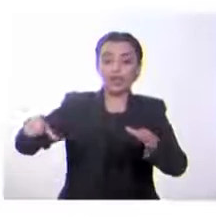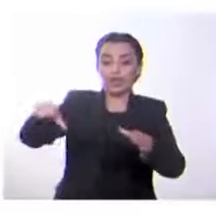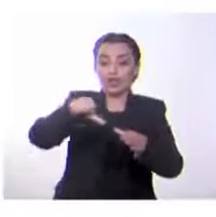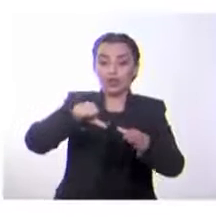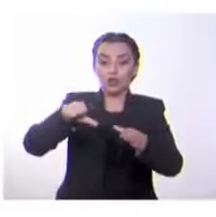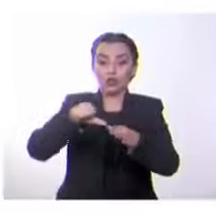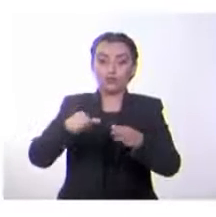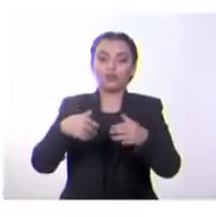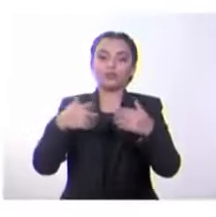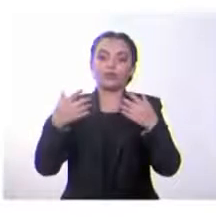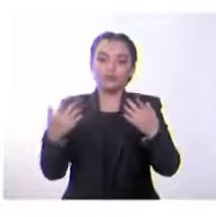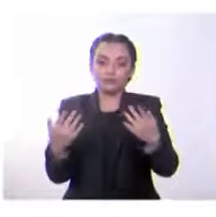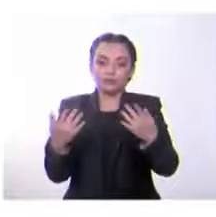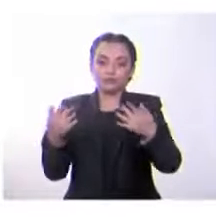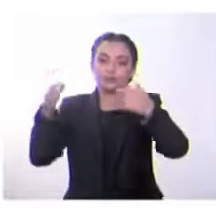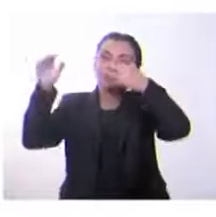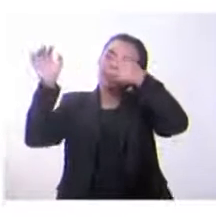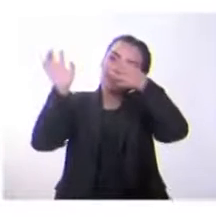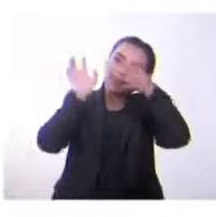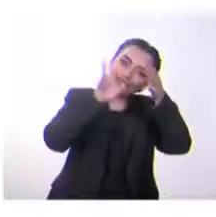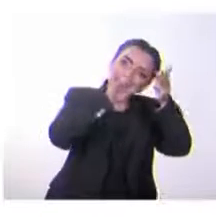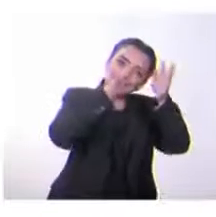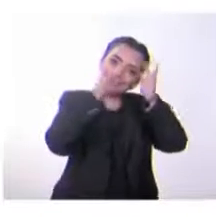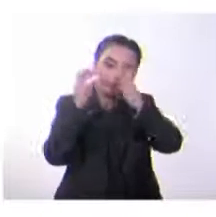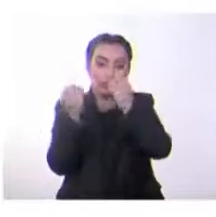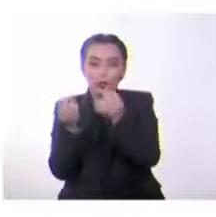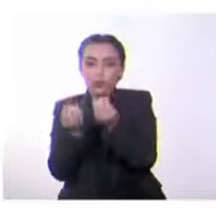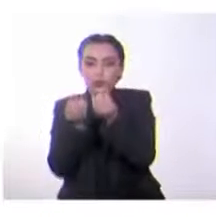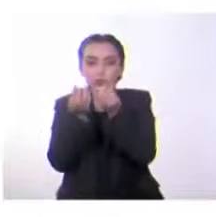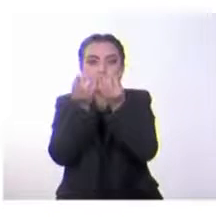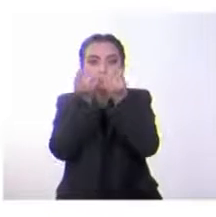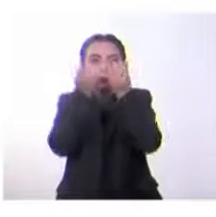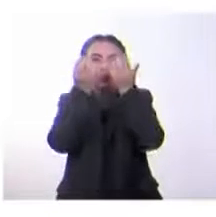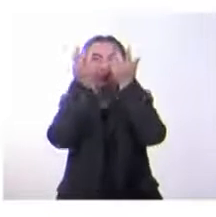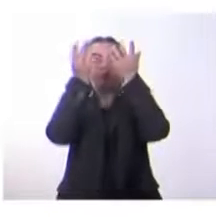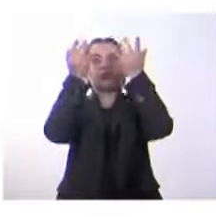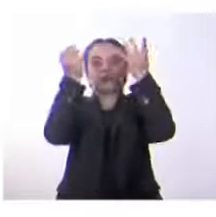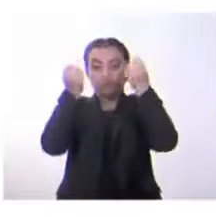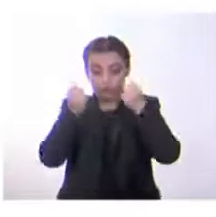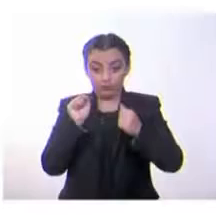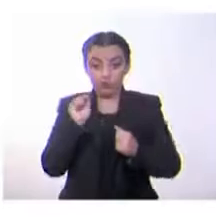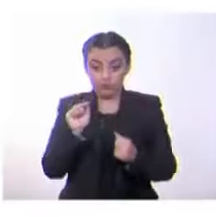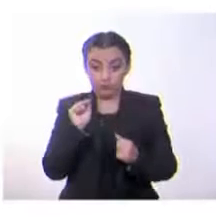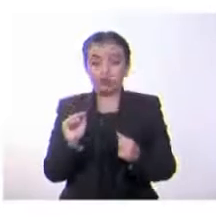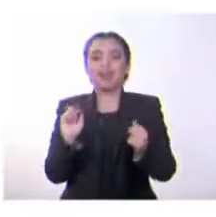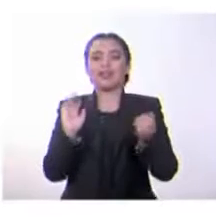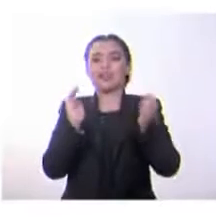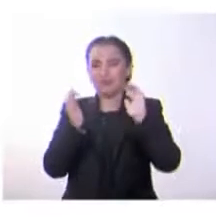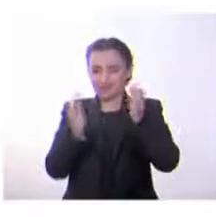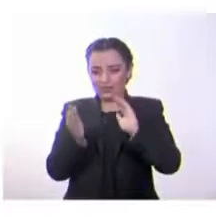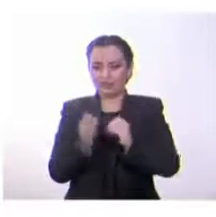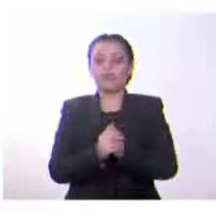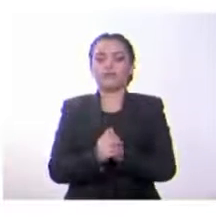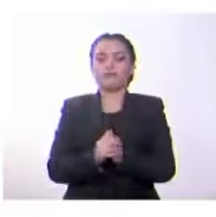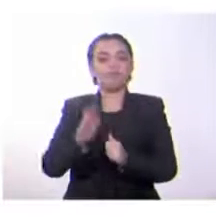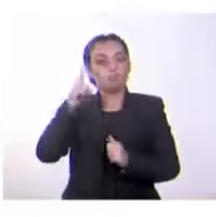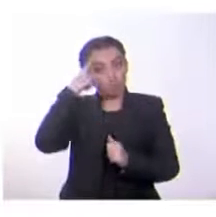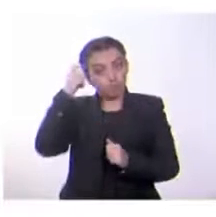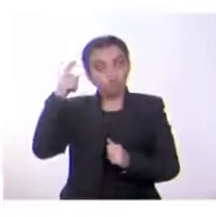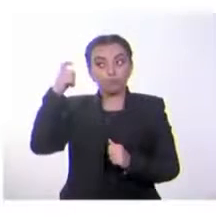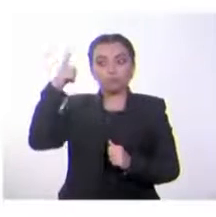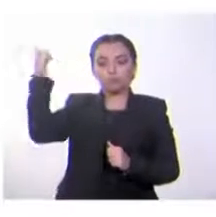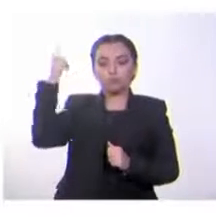la atmósfera ocurre de manera similar. ¿Te recuerdas que cuando estábamos hablando del ciclo